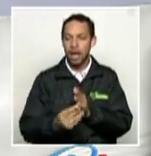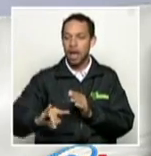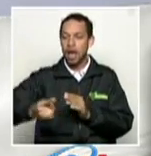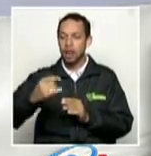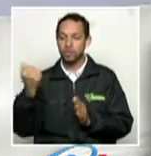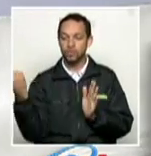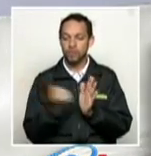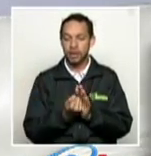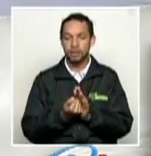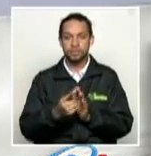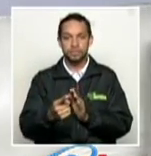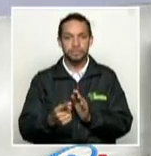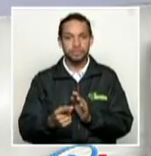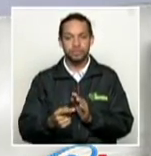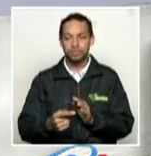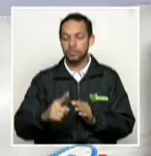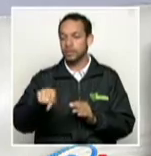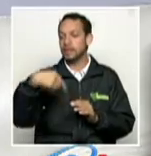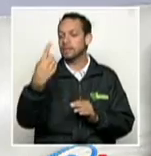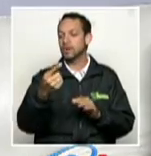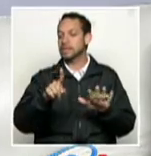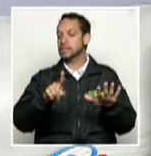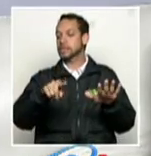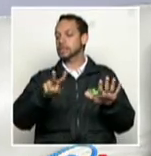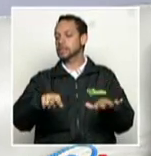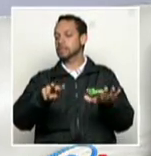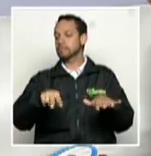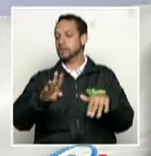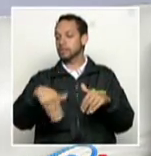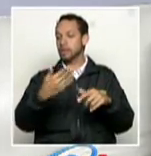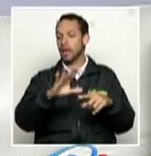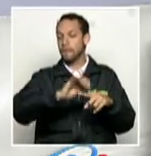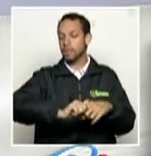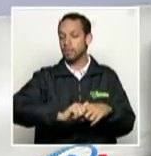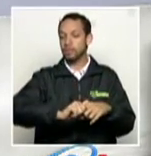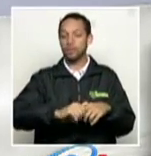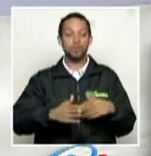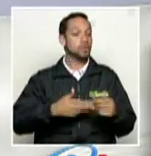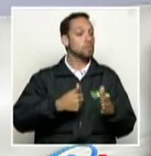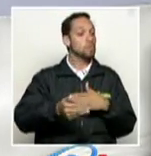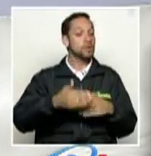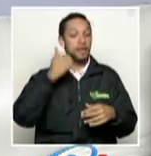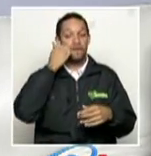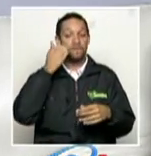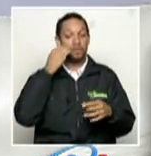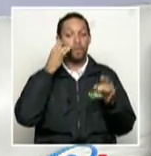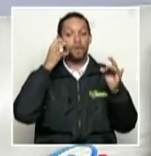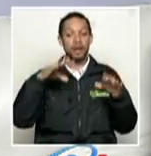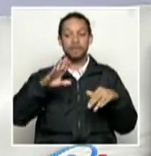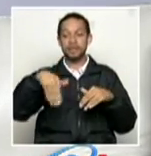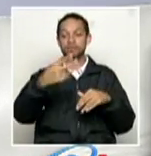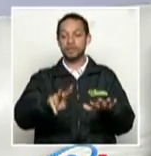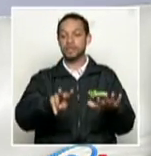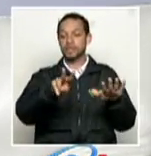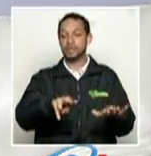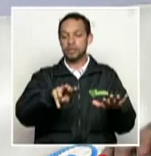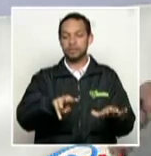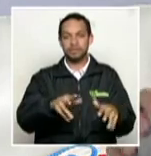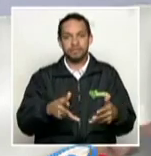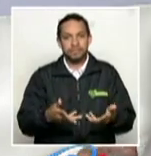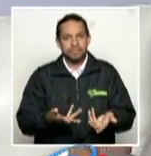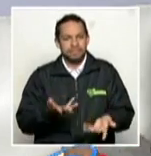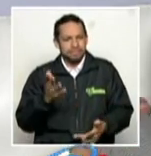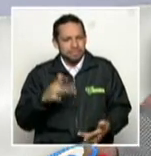se dan el derecho de hacerlo, lo veo en 7 meses. Es que estoy muy enfermo, lo veo en 7 meses. Entonces, eso es muy